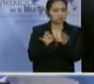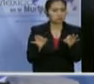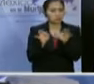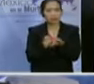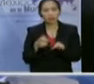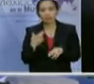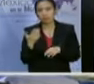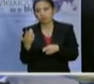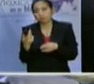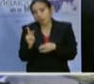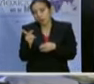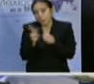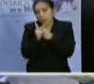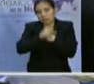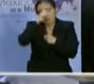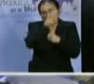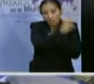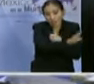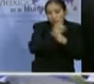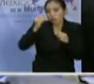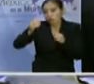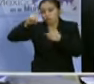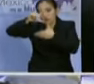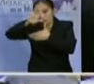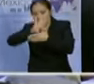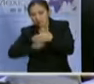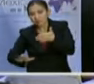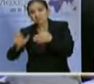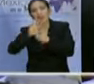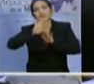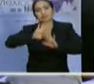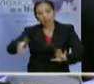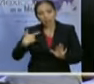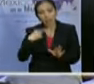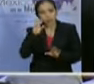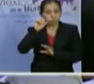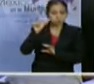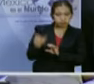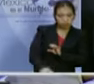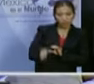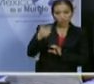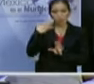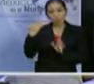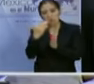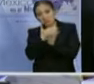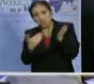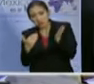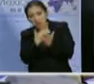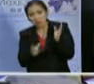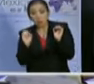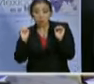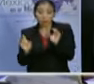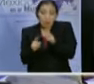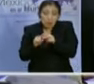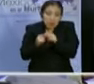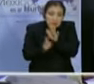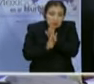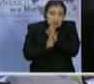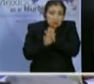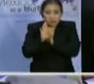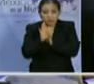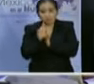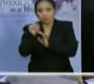no obstante que países como México y muchos de América Latina ya han sido catalogados como de renta media o de emergentes.